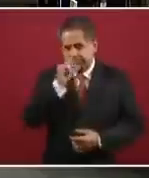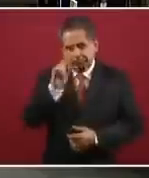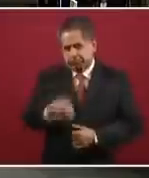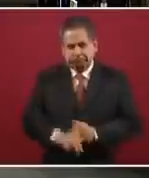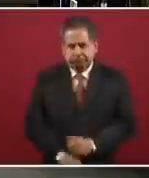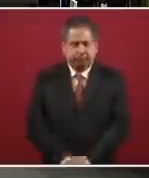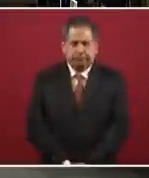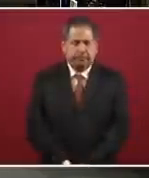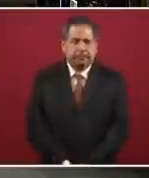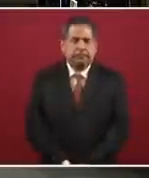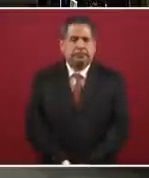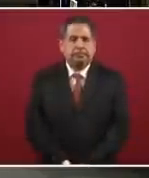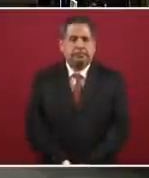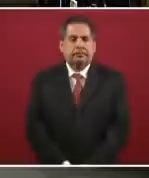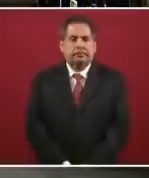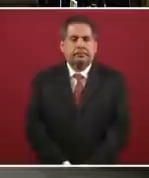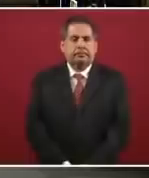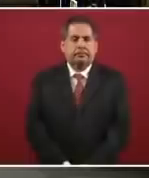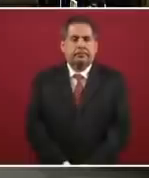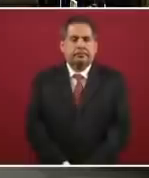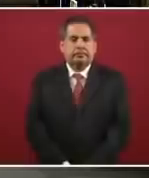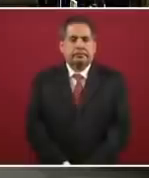favor.